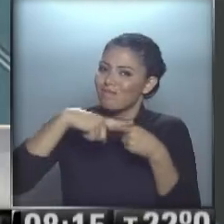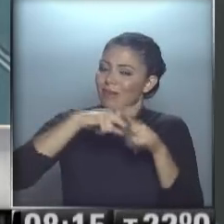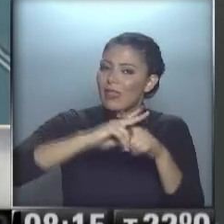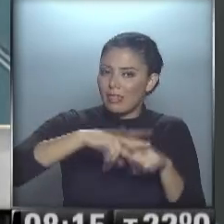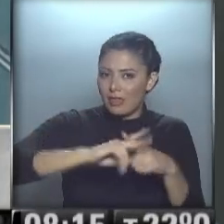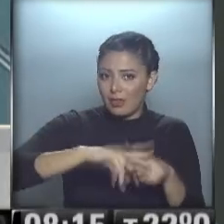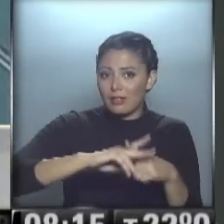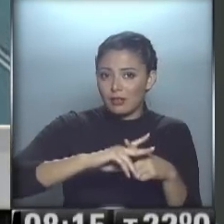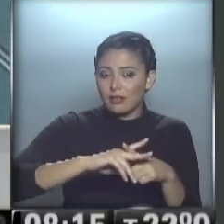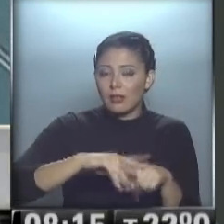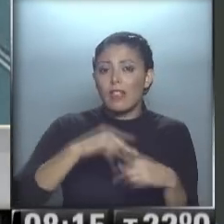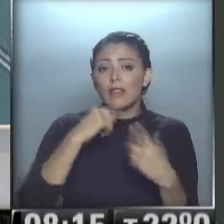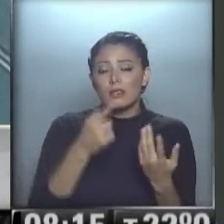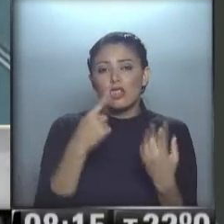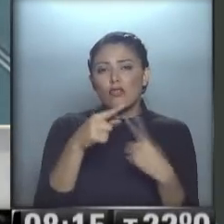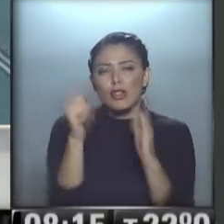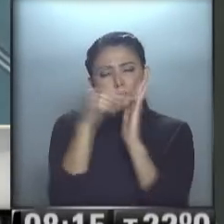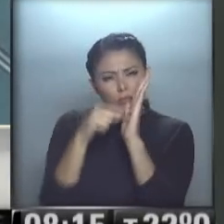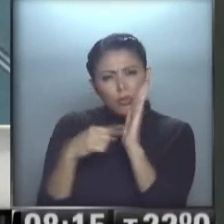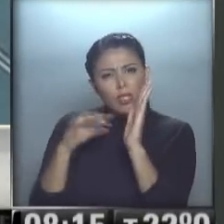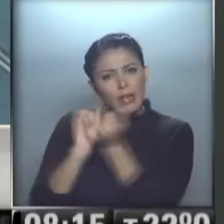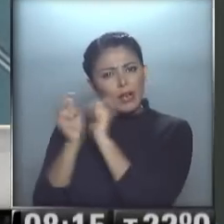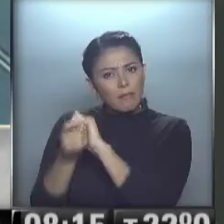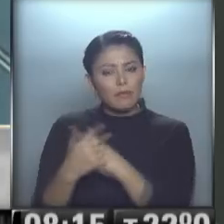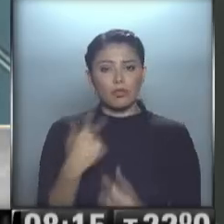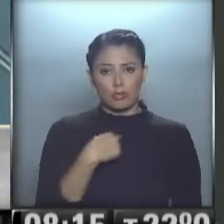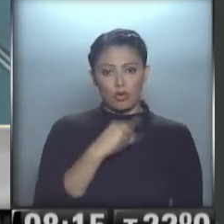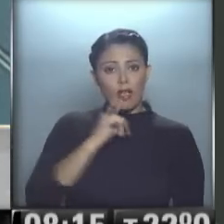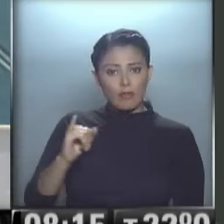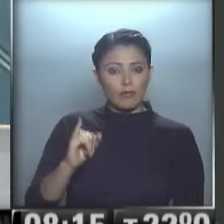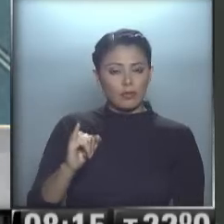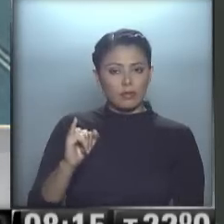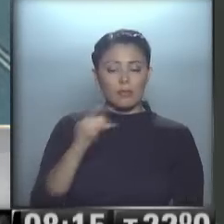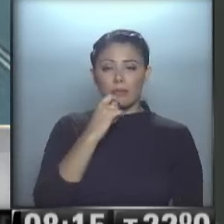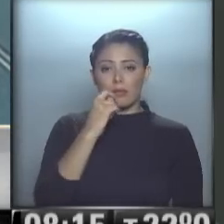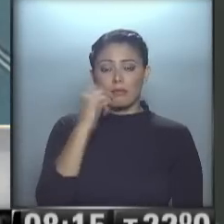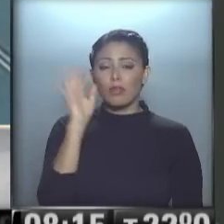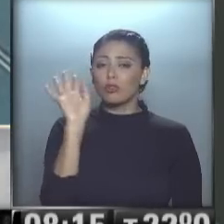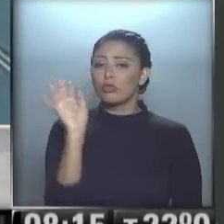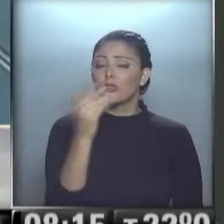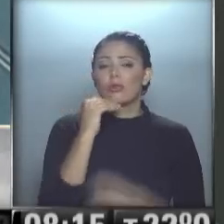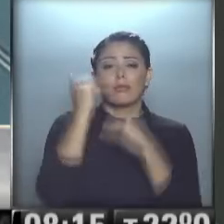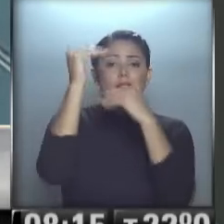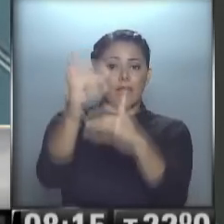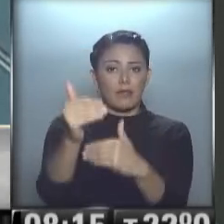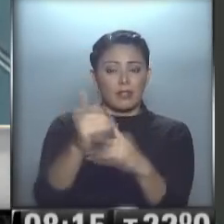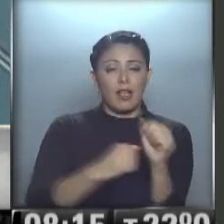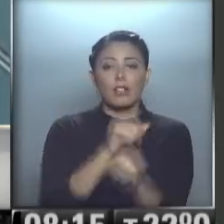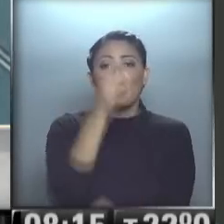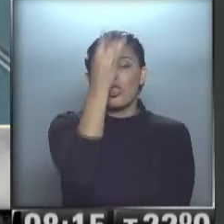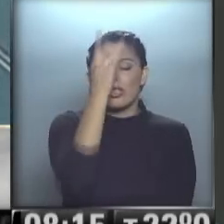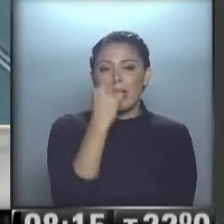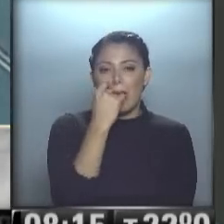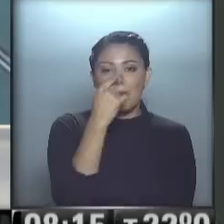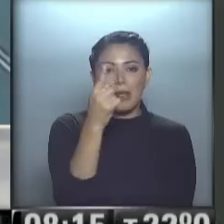en este sentido planteando una serie de observaciones y lo que yo informé precisamente era lo que se había avanzado en esta materia hay 12,000